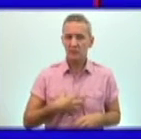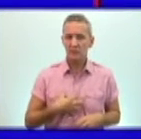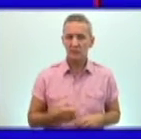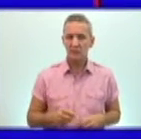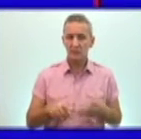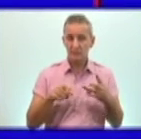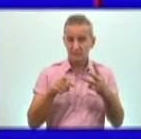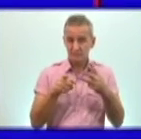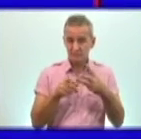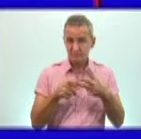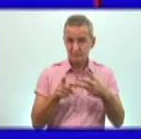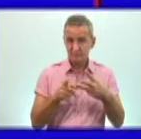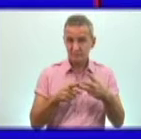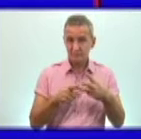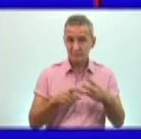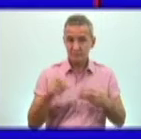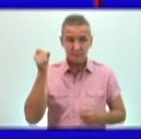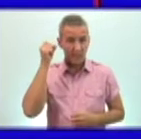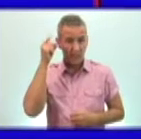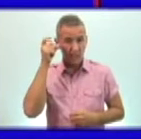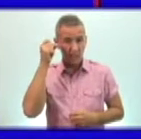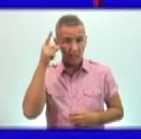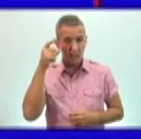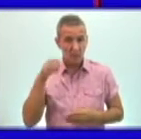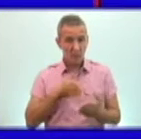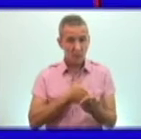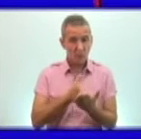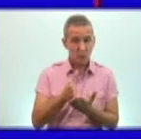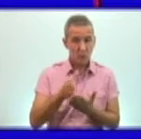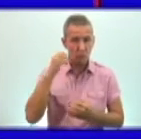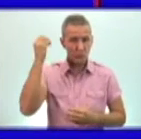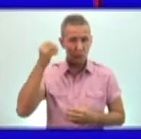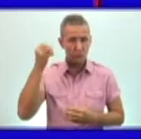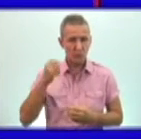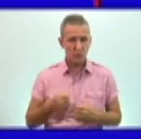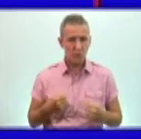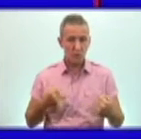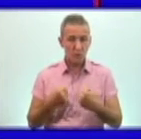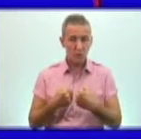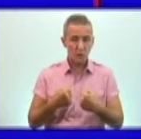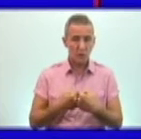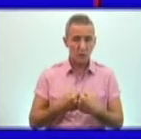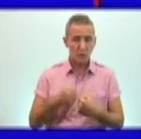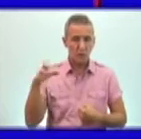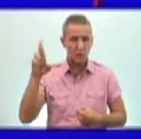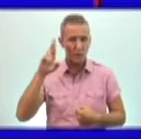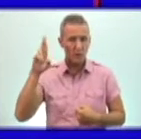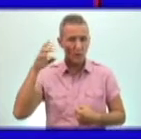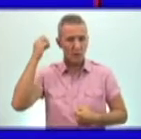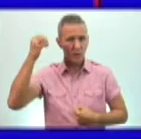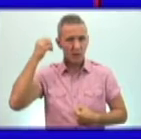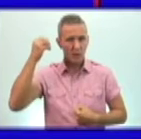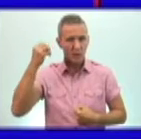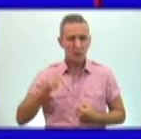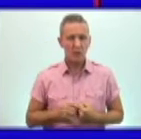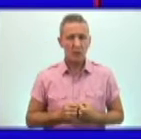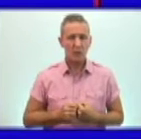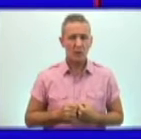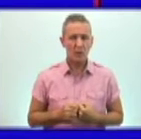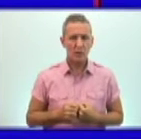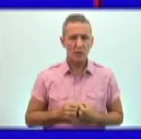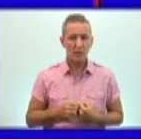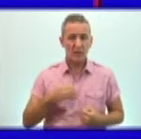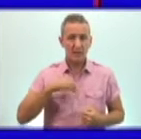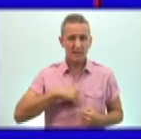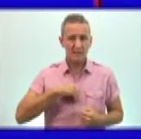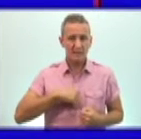empirismo, que ya habíamos dicho que es una corriente del pensamiento que se opone al racionalismo y que considera que el conocimiento solo es posible a partir